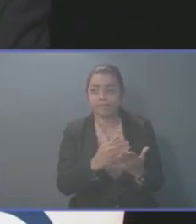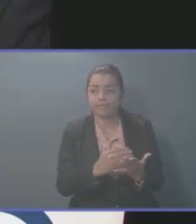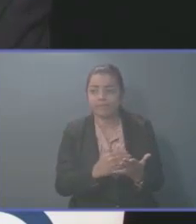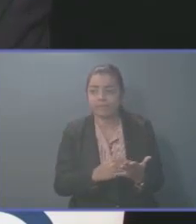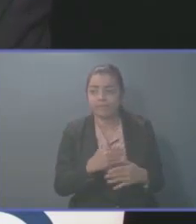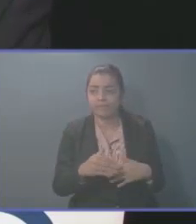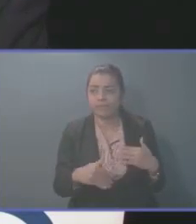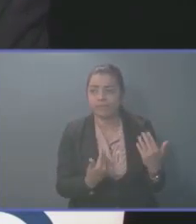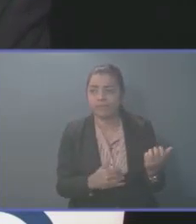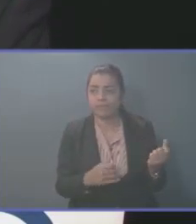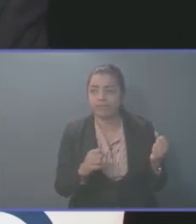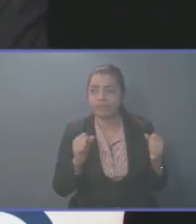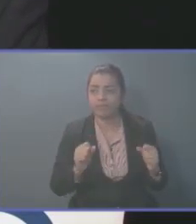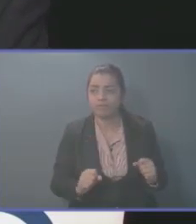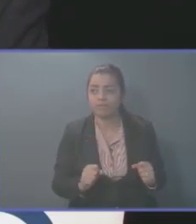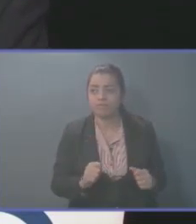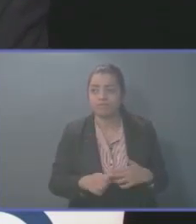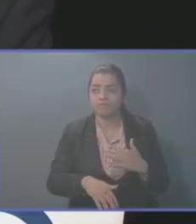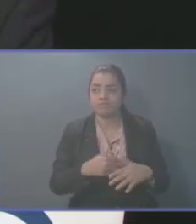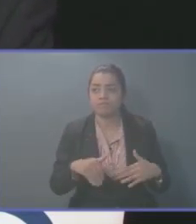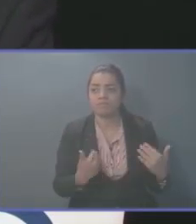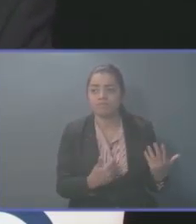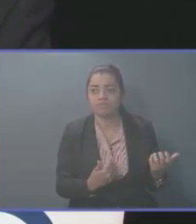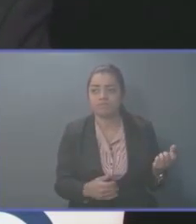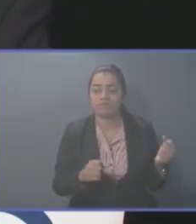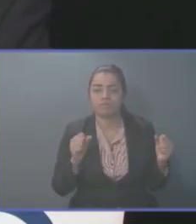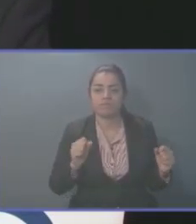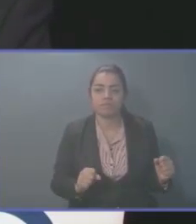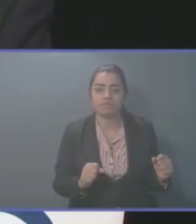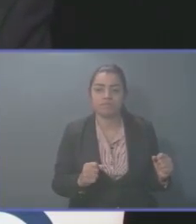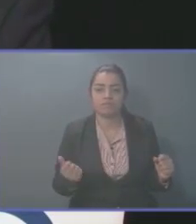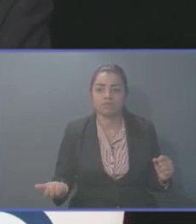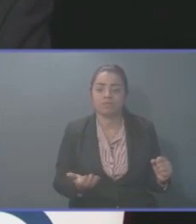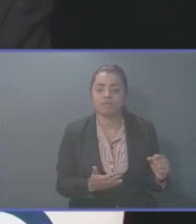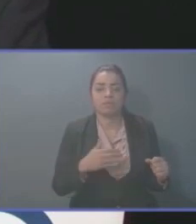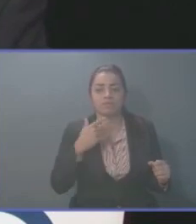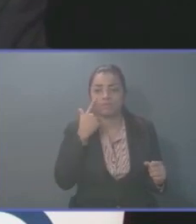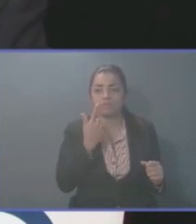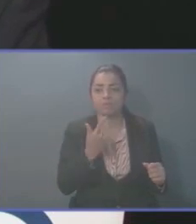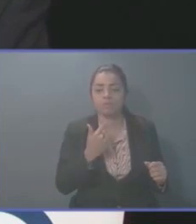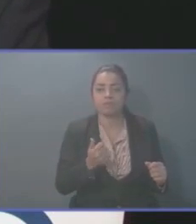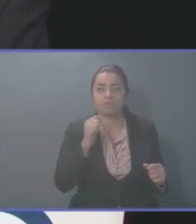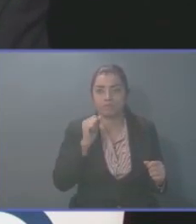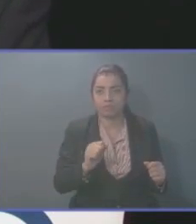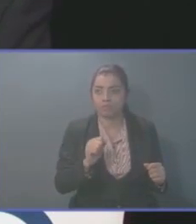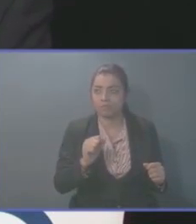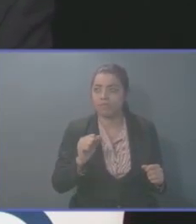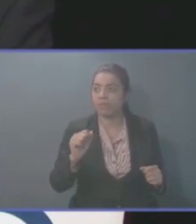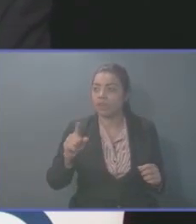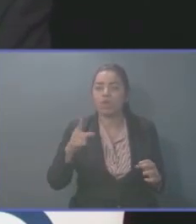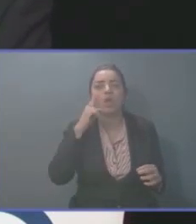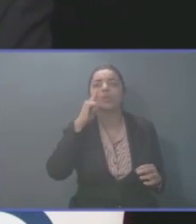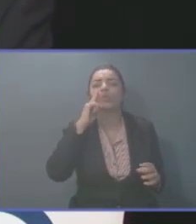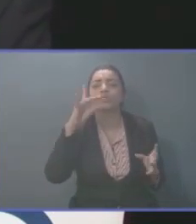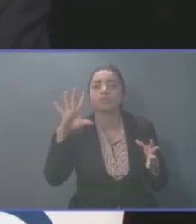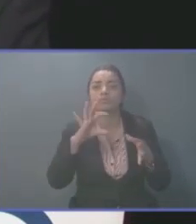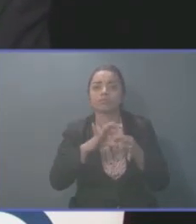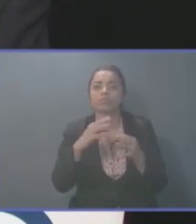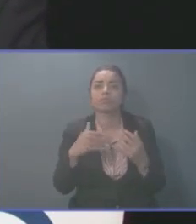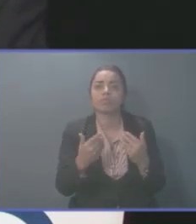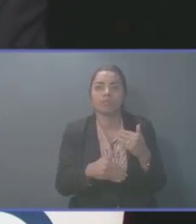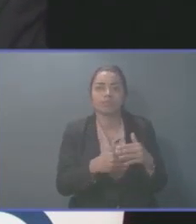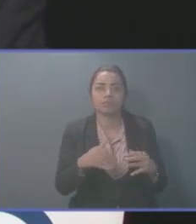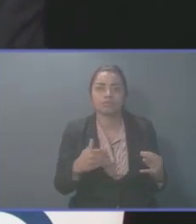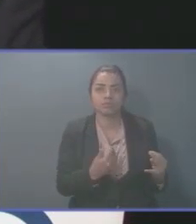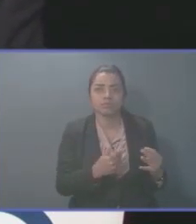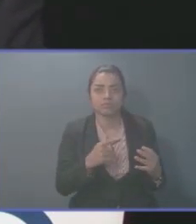entonces aducían de que era la Sala de lo Constitucional la que tenía que decir en verdad a dónde se tenía que apegar, o sea, hacia qué lado se tenía que